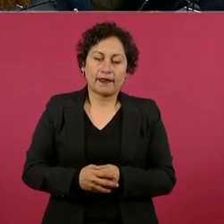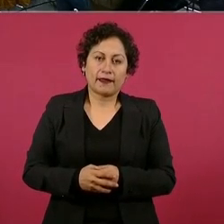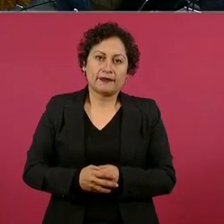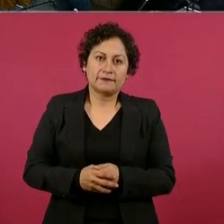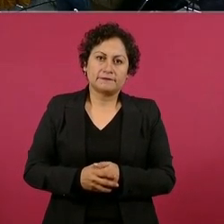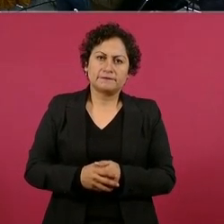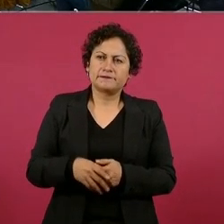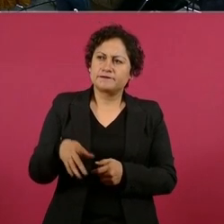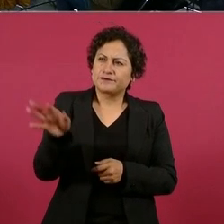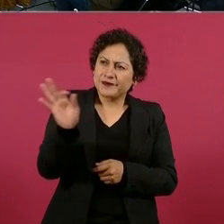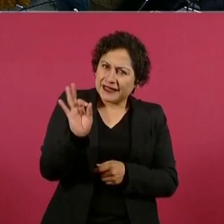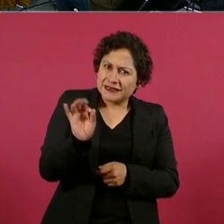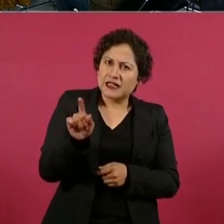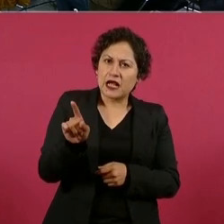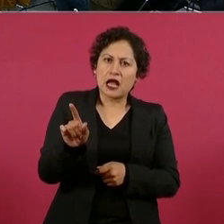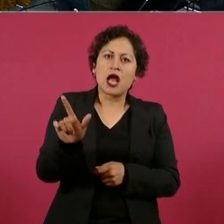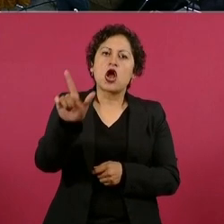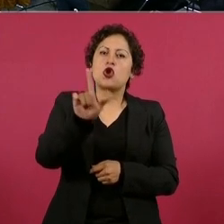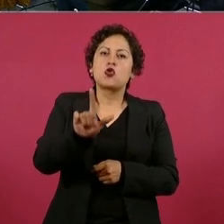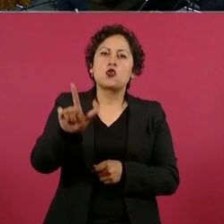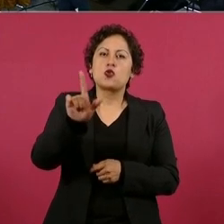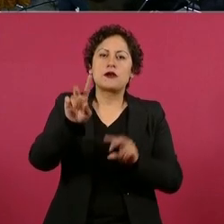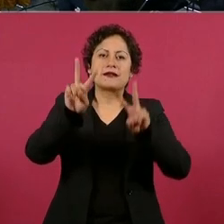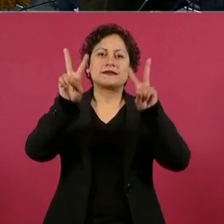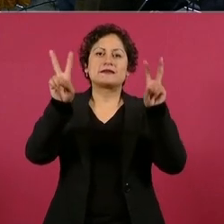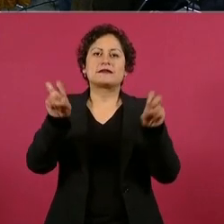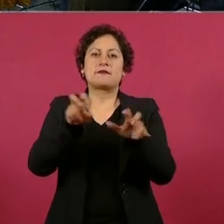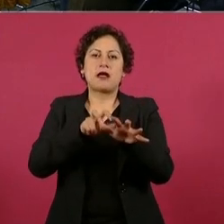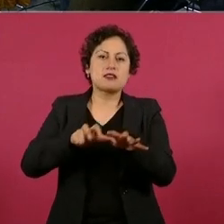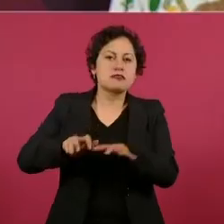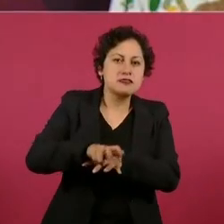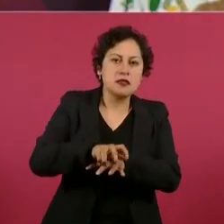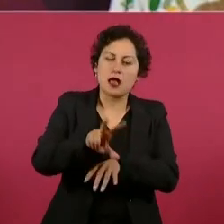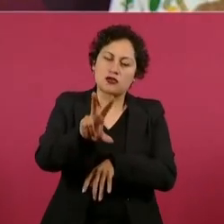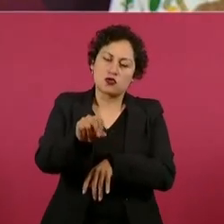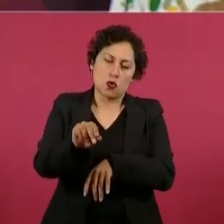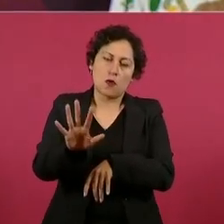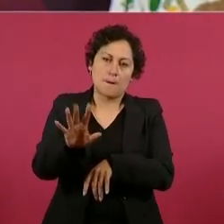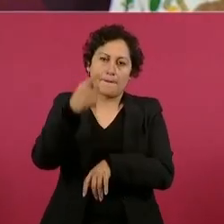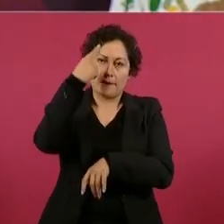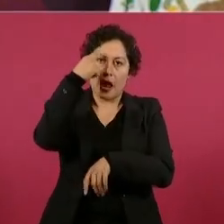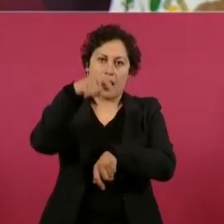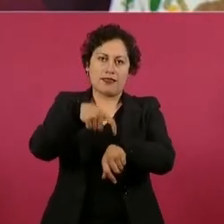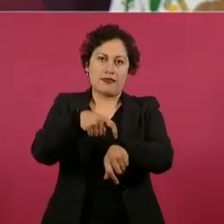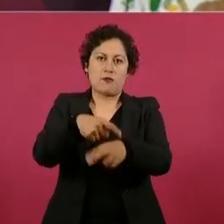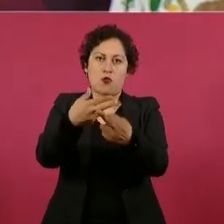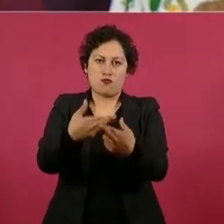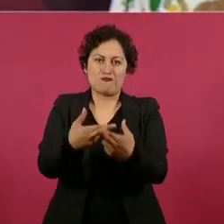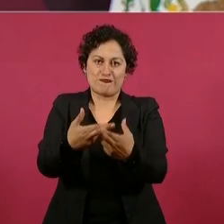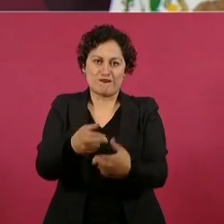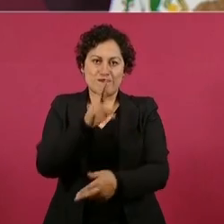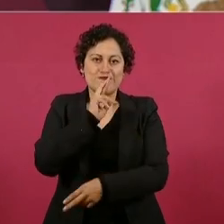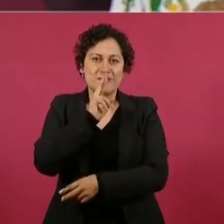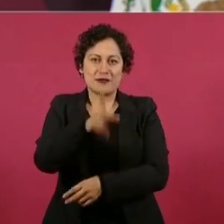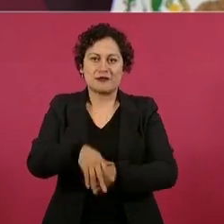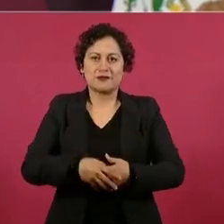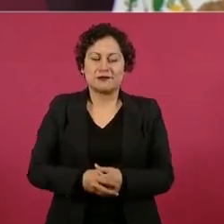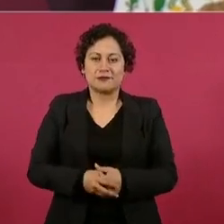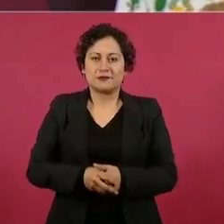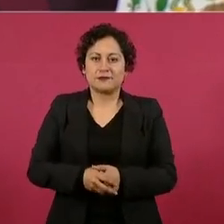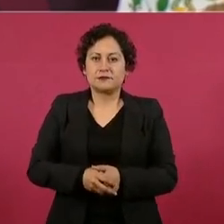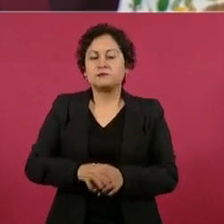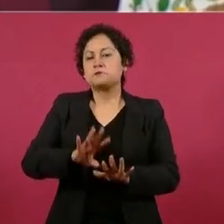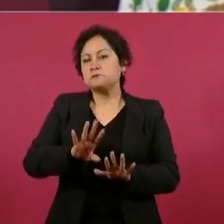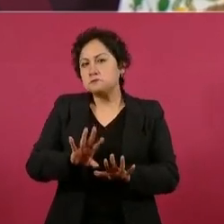A lo mejor el lunes no vamos a tener Tren Maya, para que nos dé más tiempo, sí, que podamos